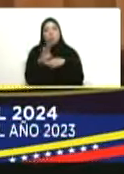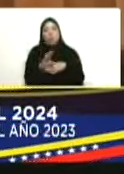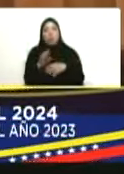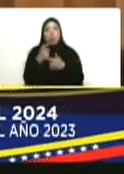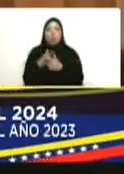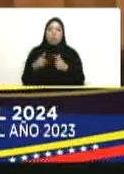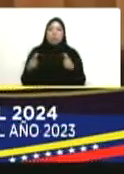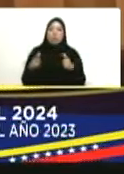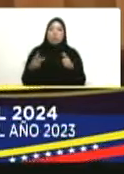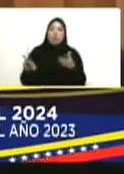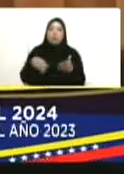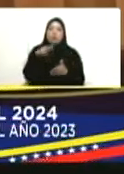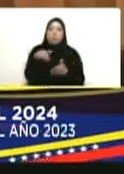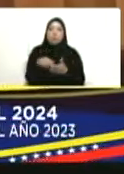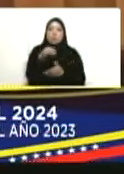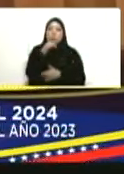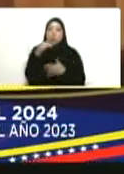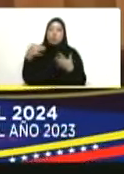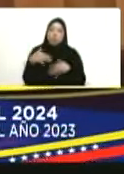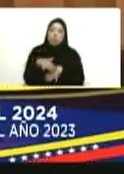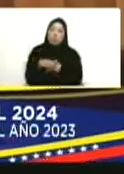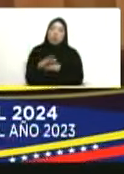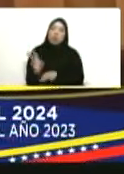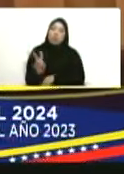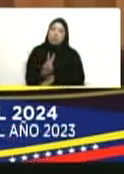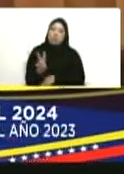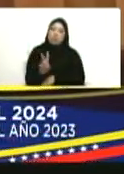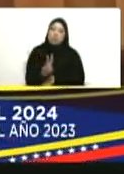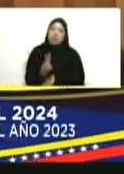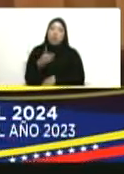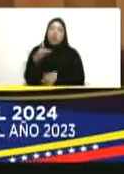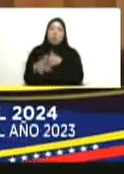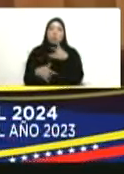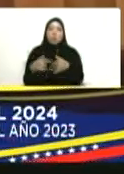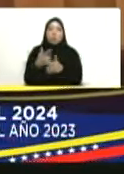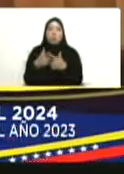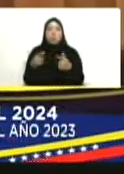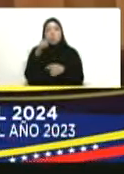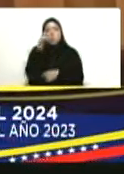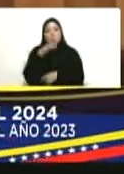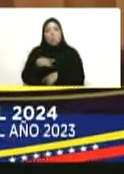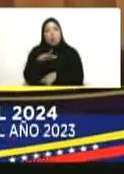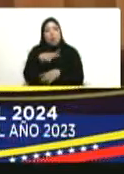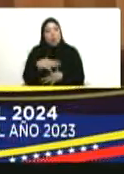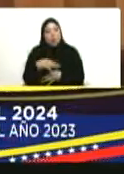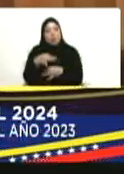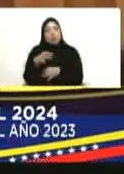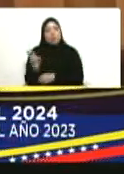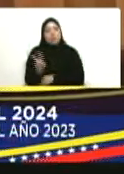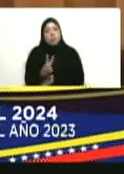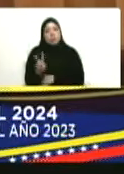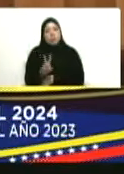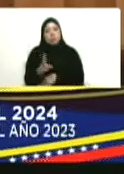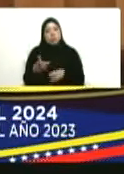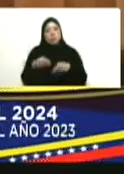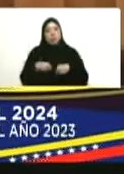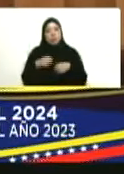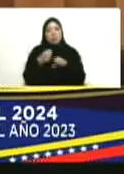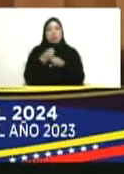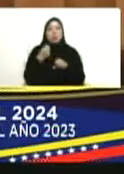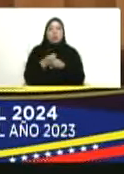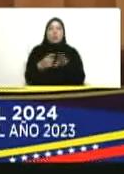soberanía, la nacionalidad, la integridad territorial, la autodeterminación y los intereses de la nación, recogidos en el